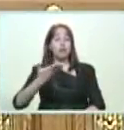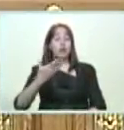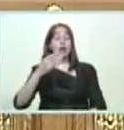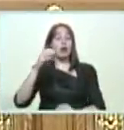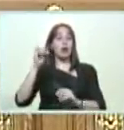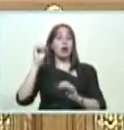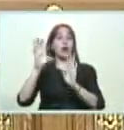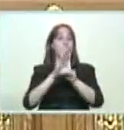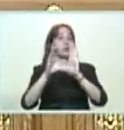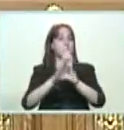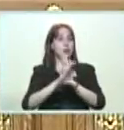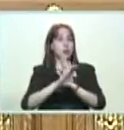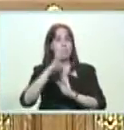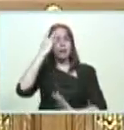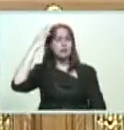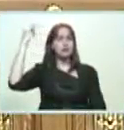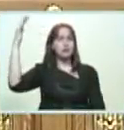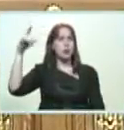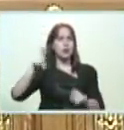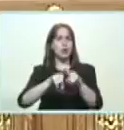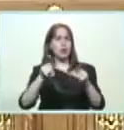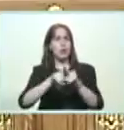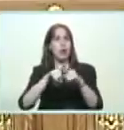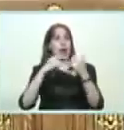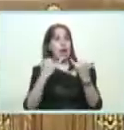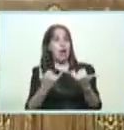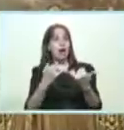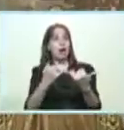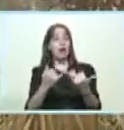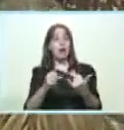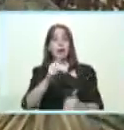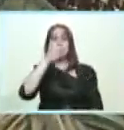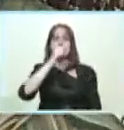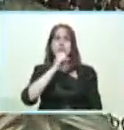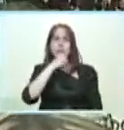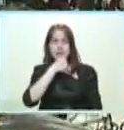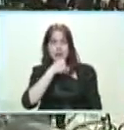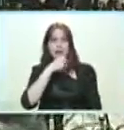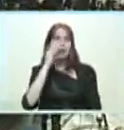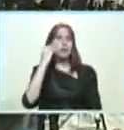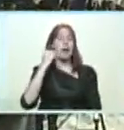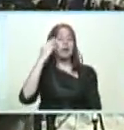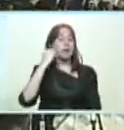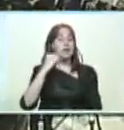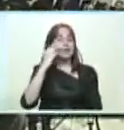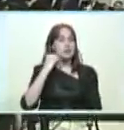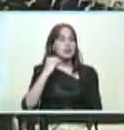mismo sueño, ahora más curtidos, con más experiencia,